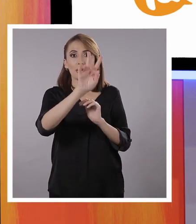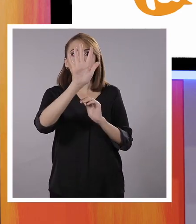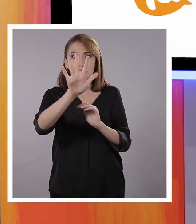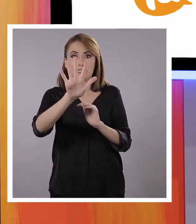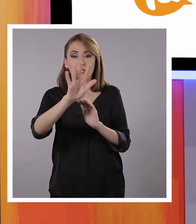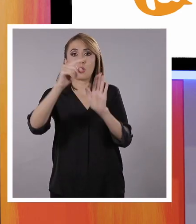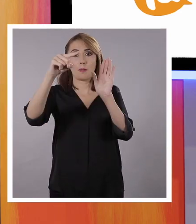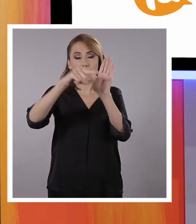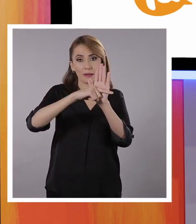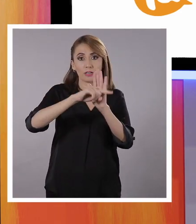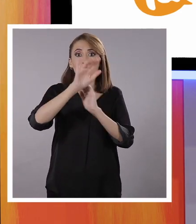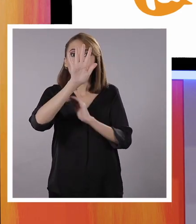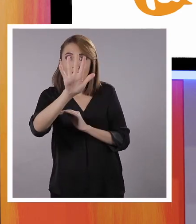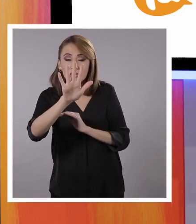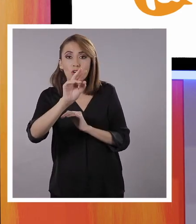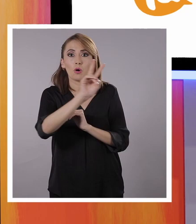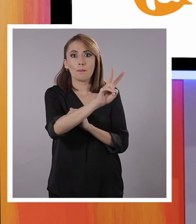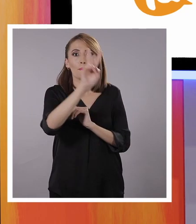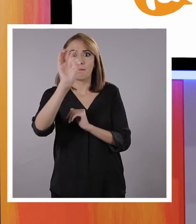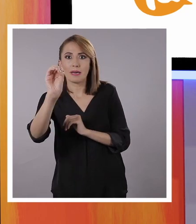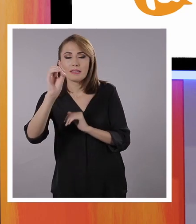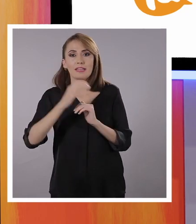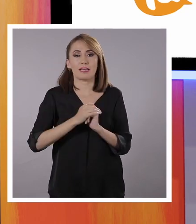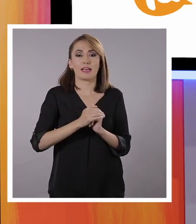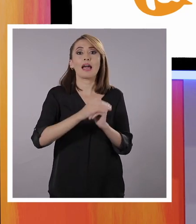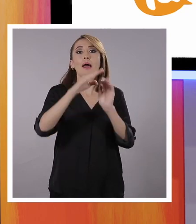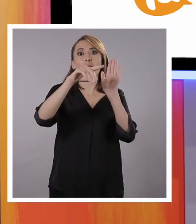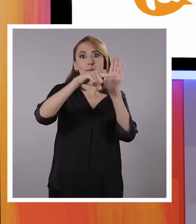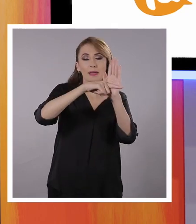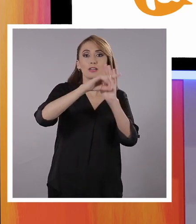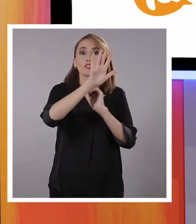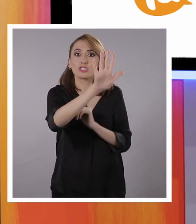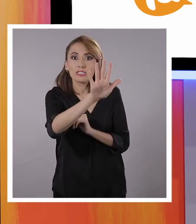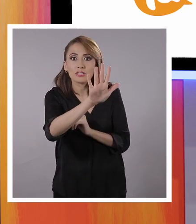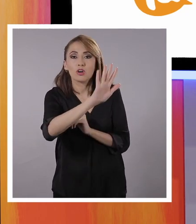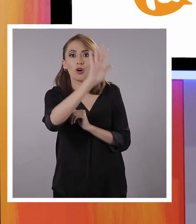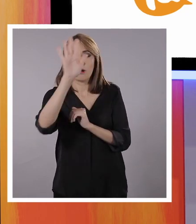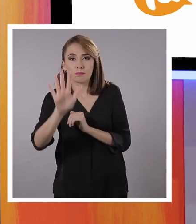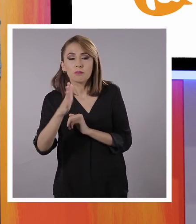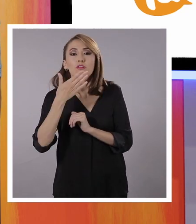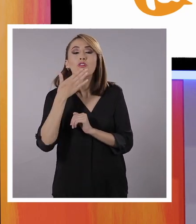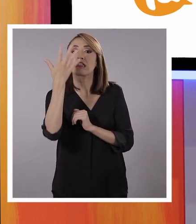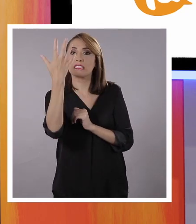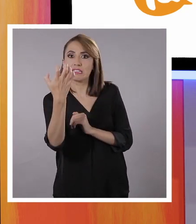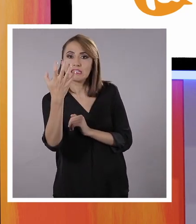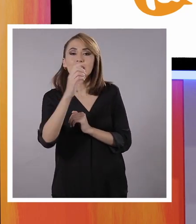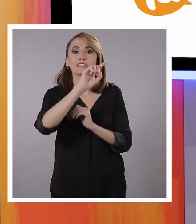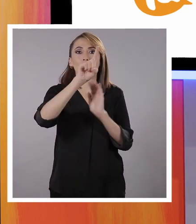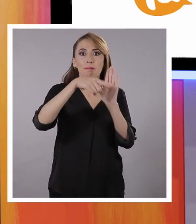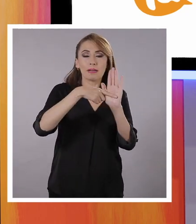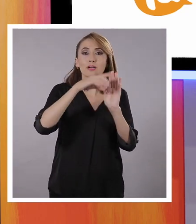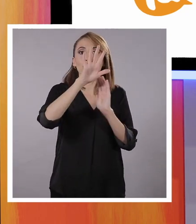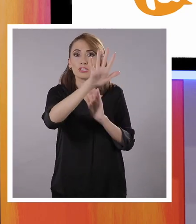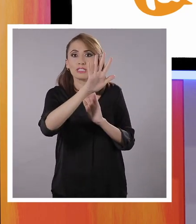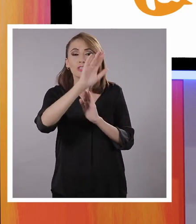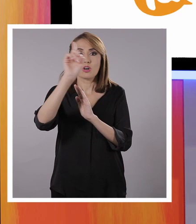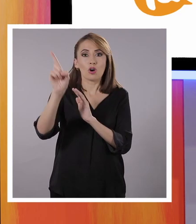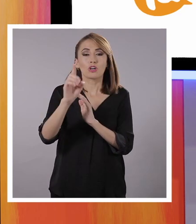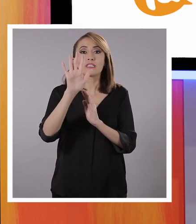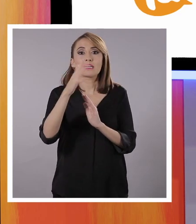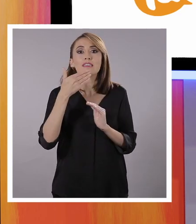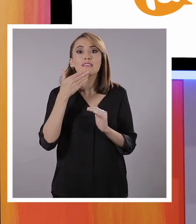sucesión. 25 menos 5, 20. 20 menos 5, 15. 15 menos 5,